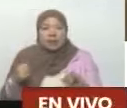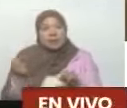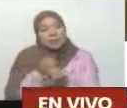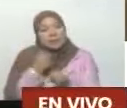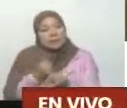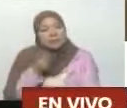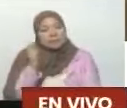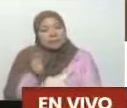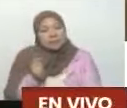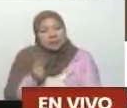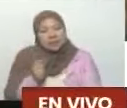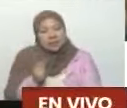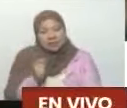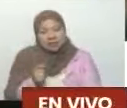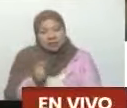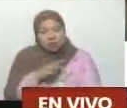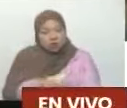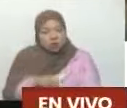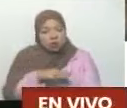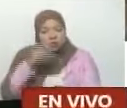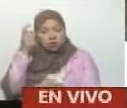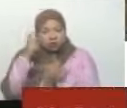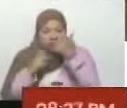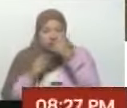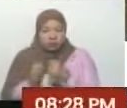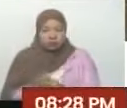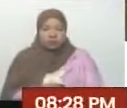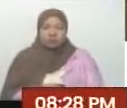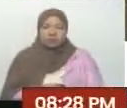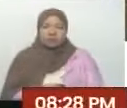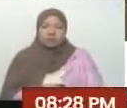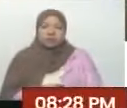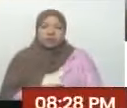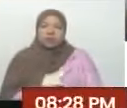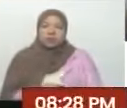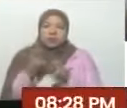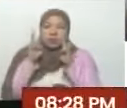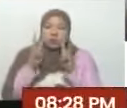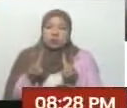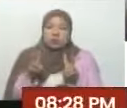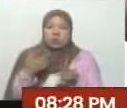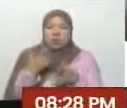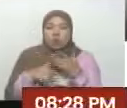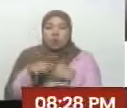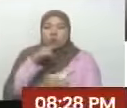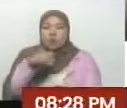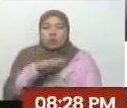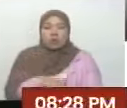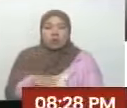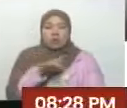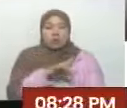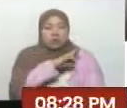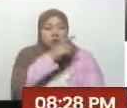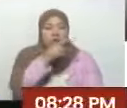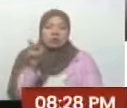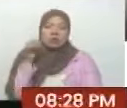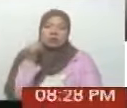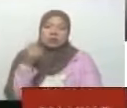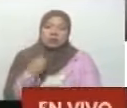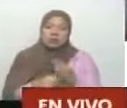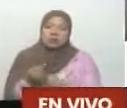tarea que se inició con el comandante Chávez de visibilizar a este ejército de la cabecita blanca,